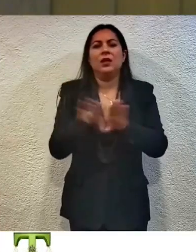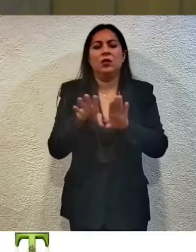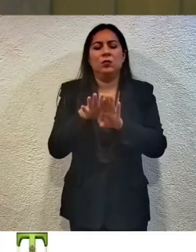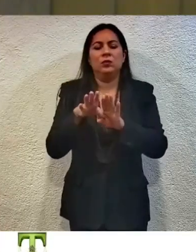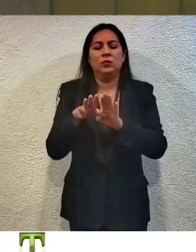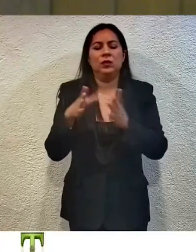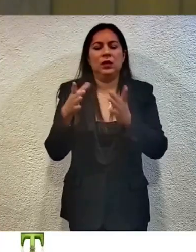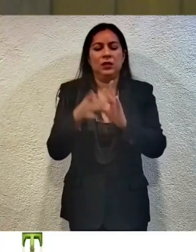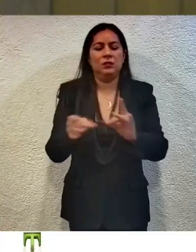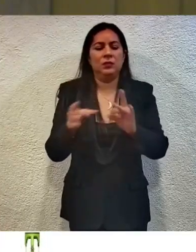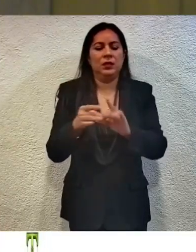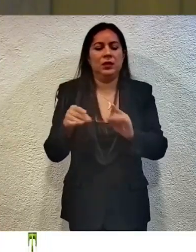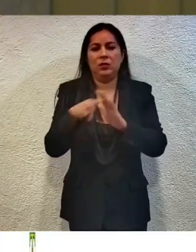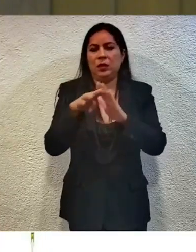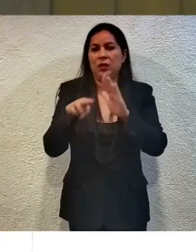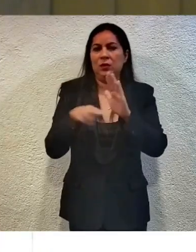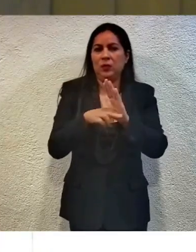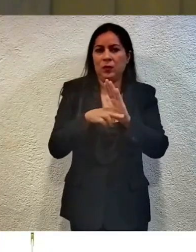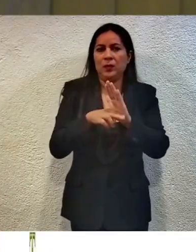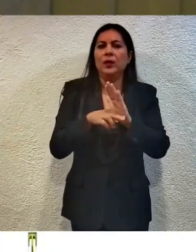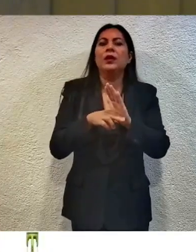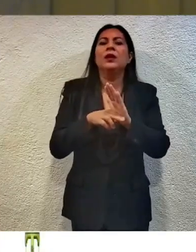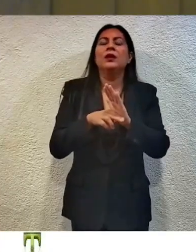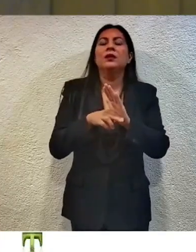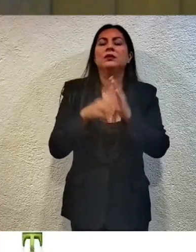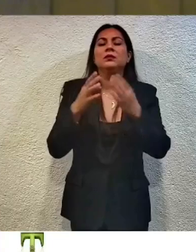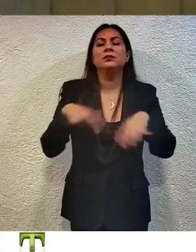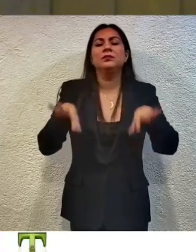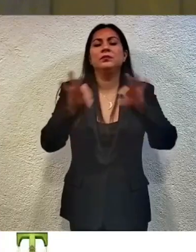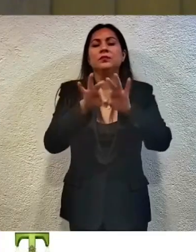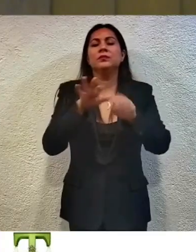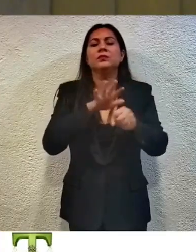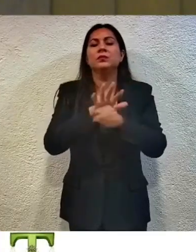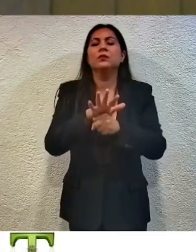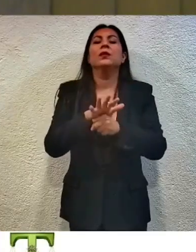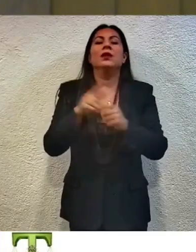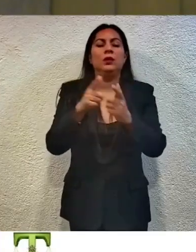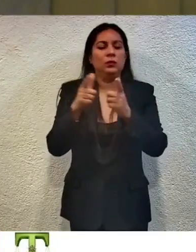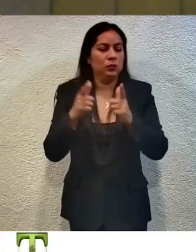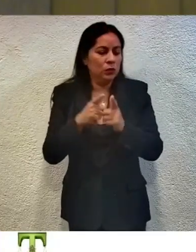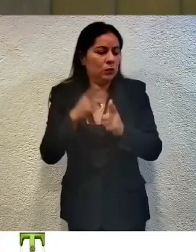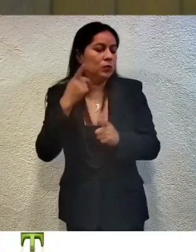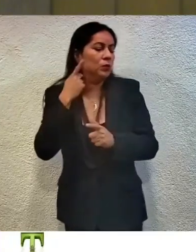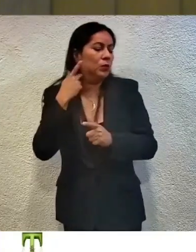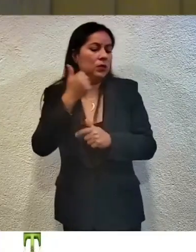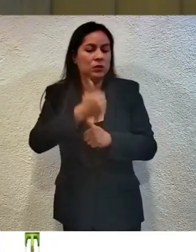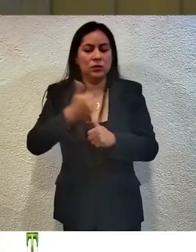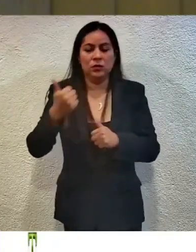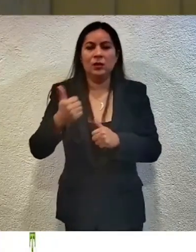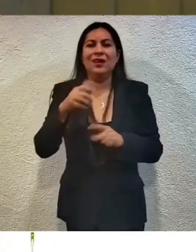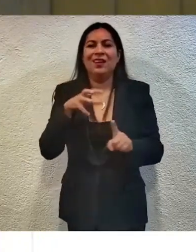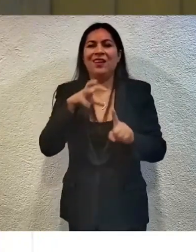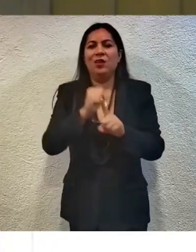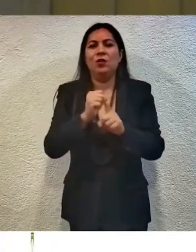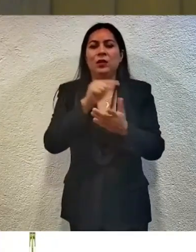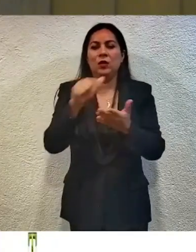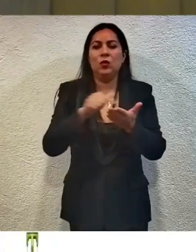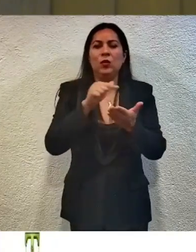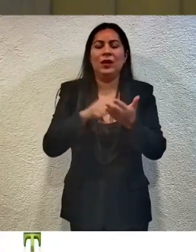de relieve en el marco normativo, esencialmente radica en que los partidos políticos logren curules